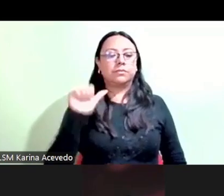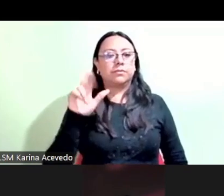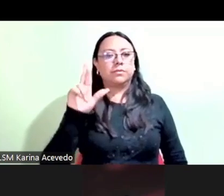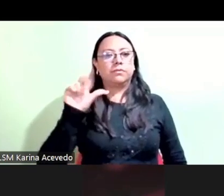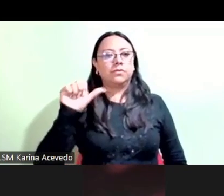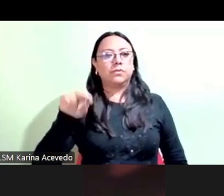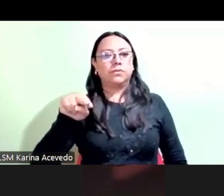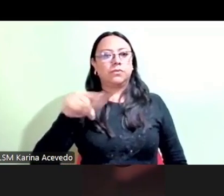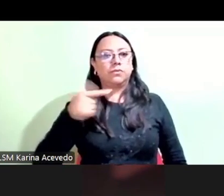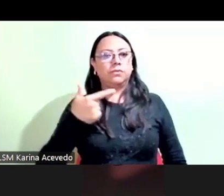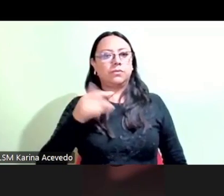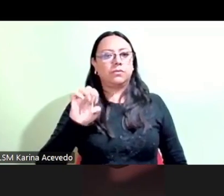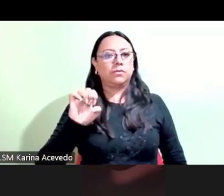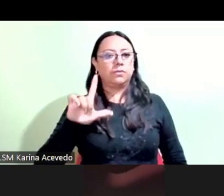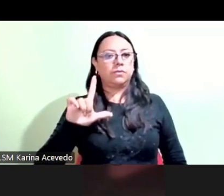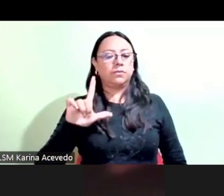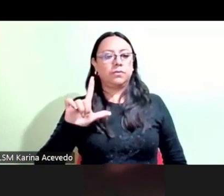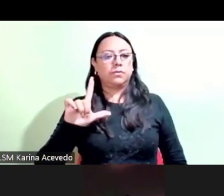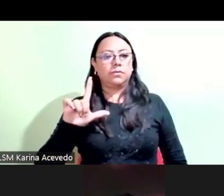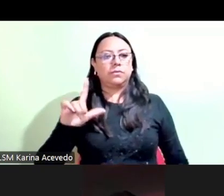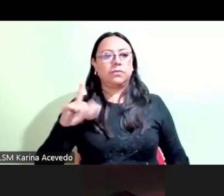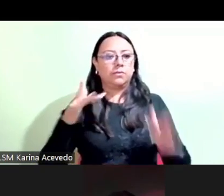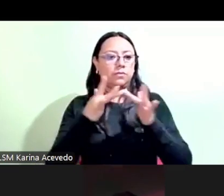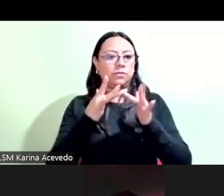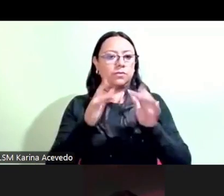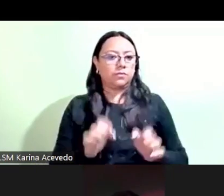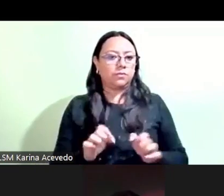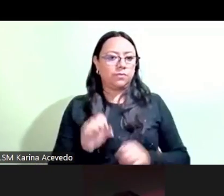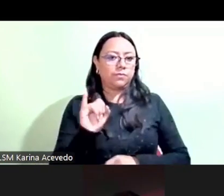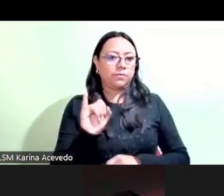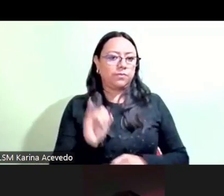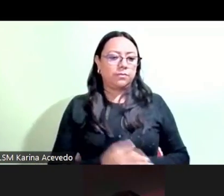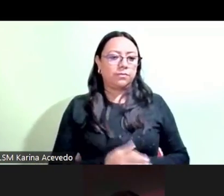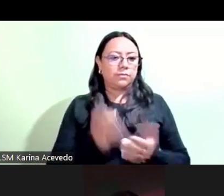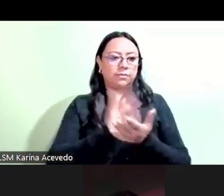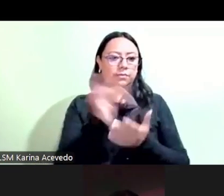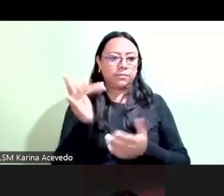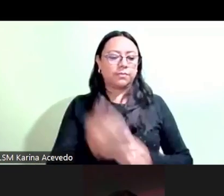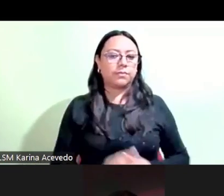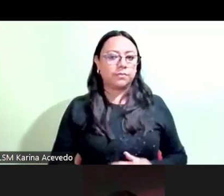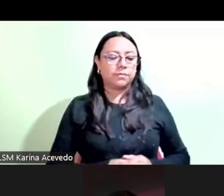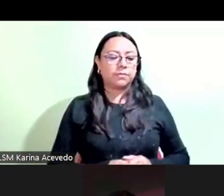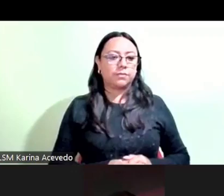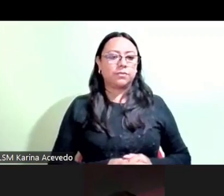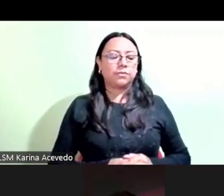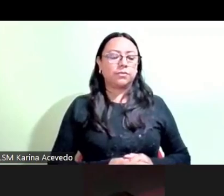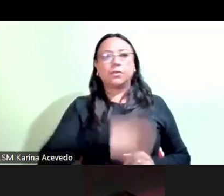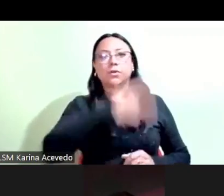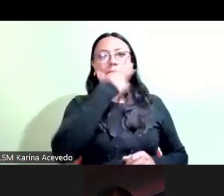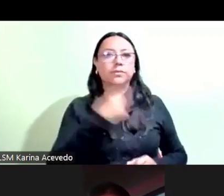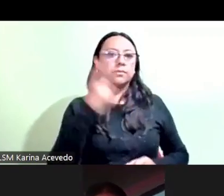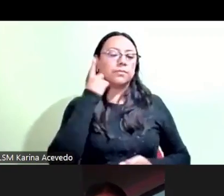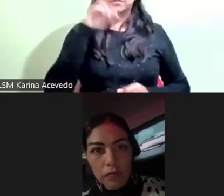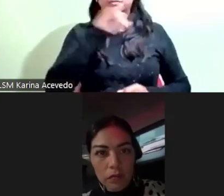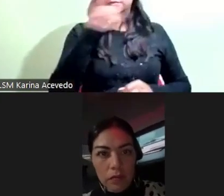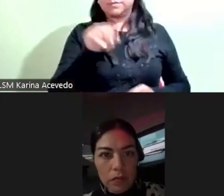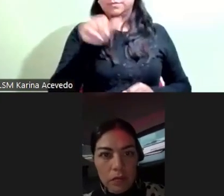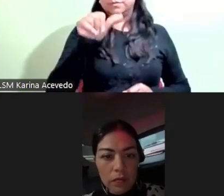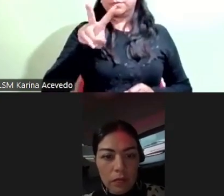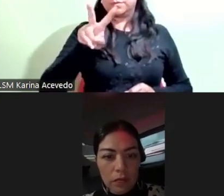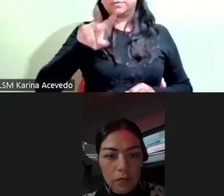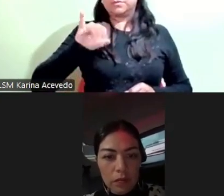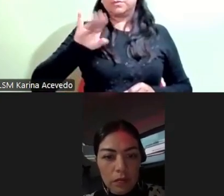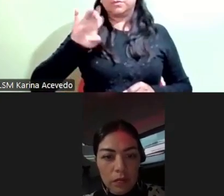Lorenzana. América Rangel, presente. Muchas gracias, diputada. Diputado Javier Ramos Franco.